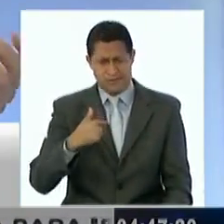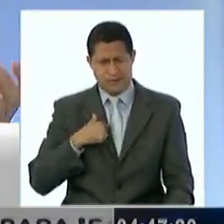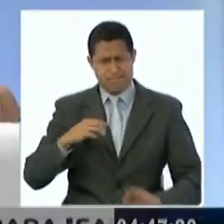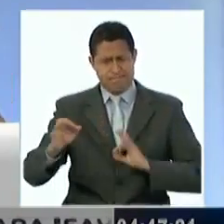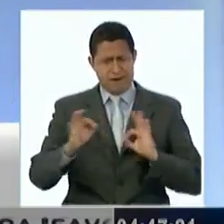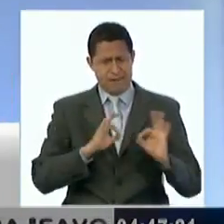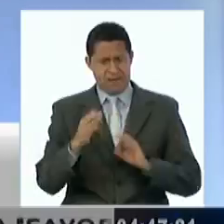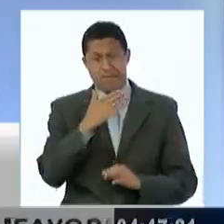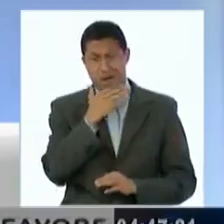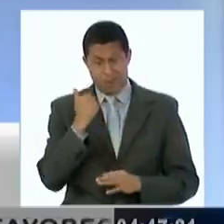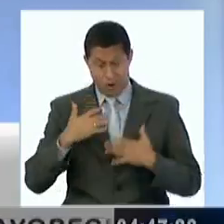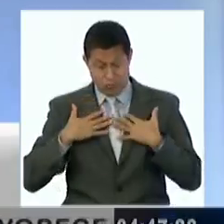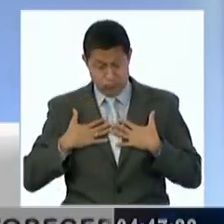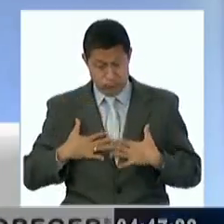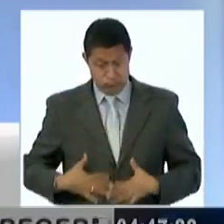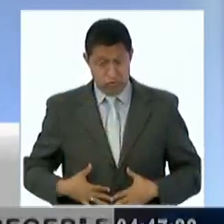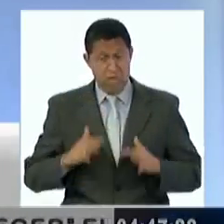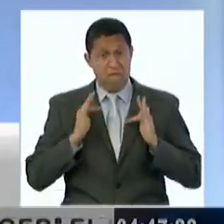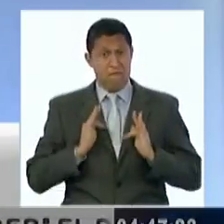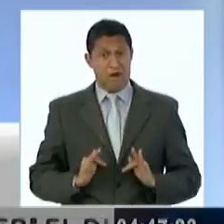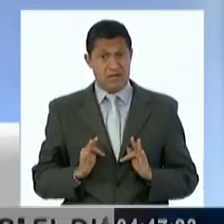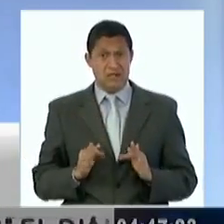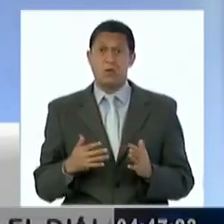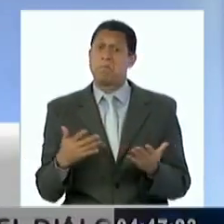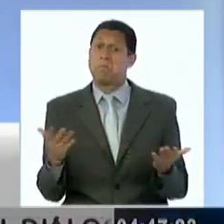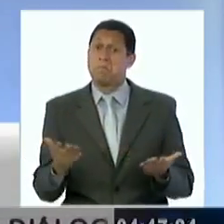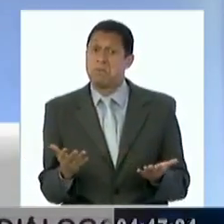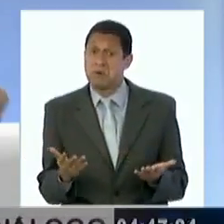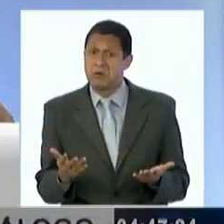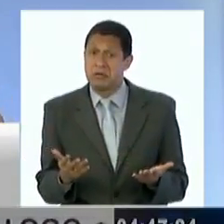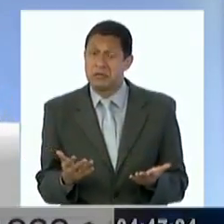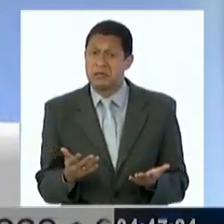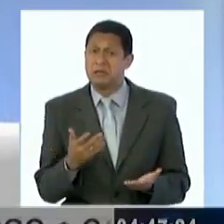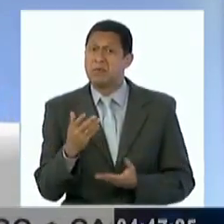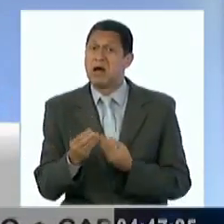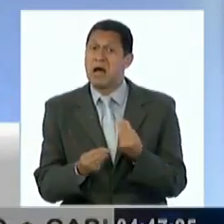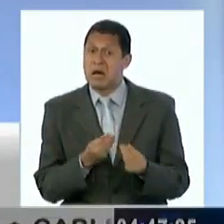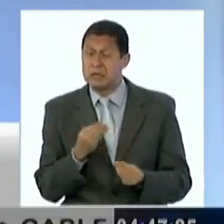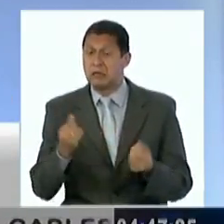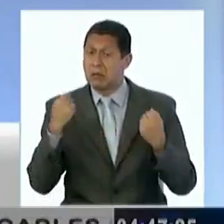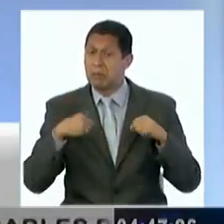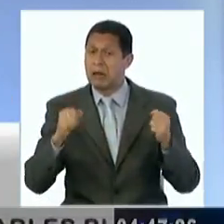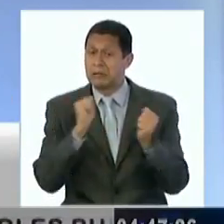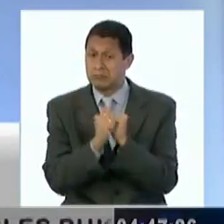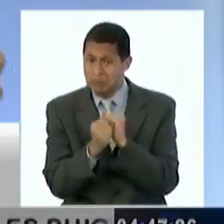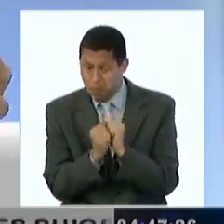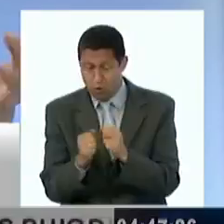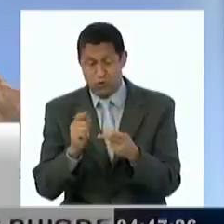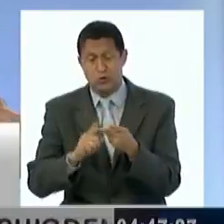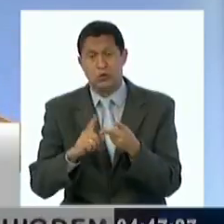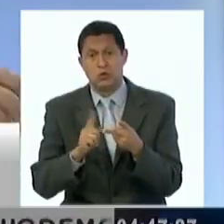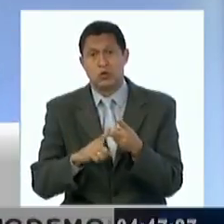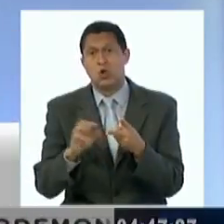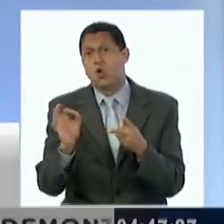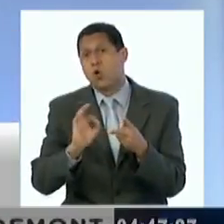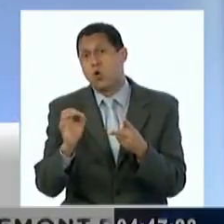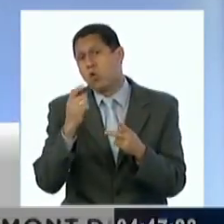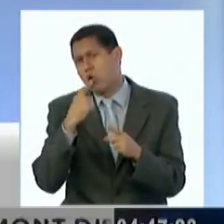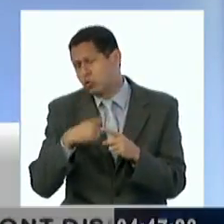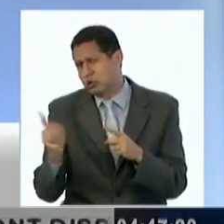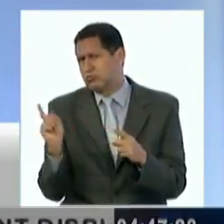para mejorar su rendimiento físico porque realiza alguna práctica deportiva o practica algún deporte